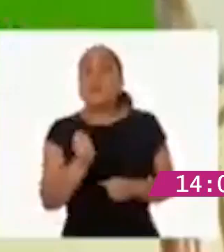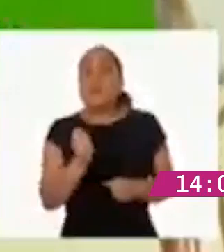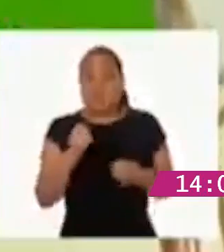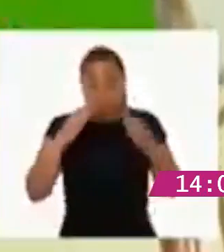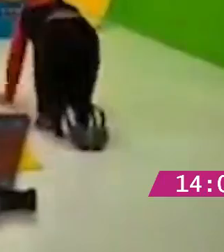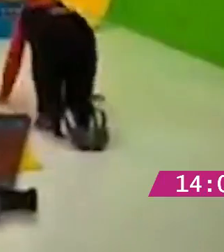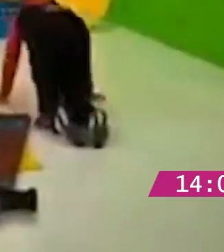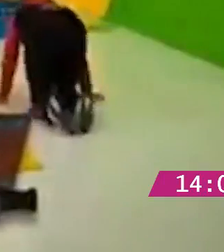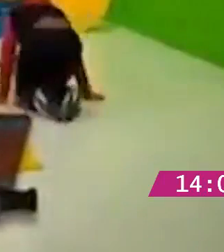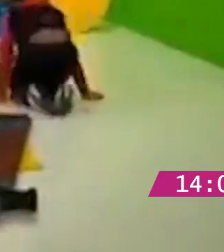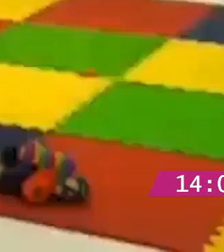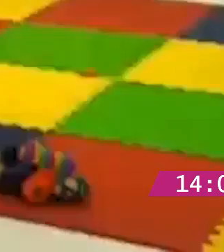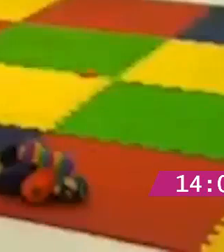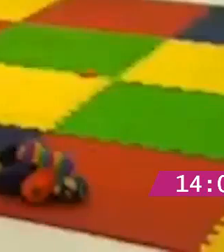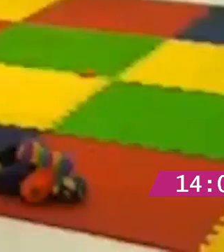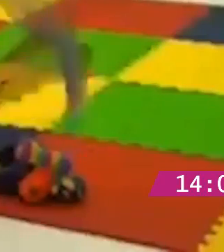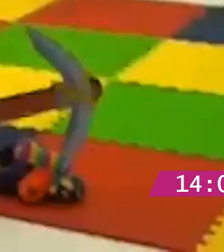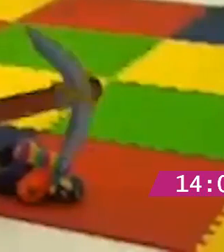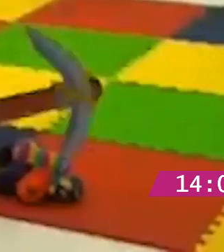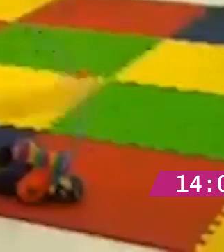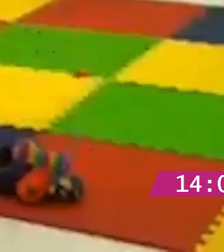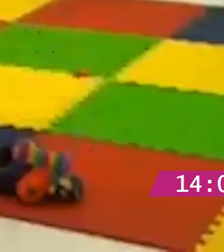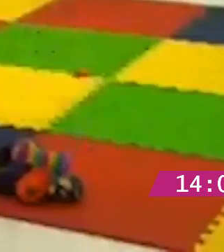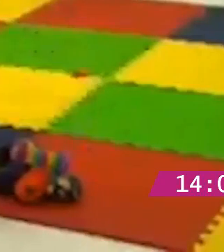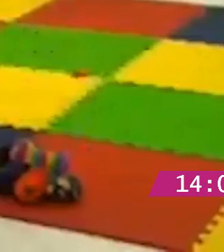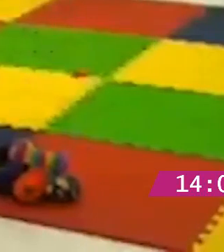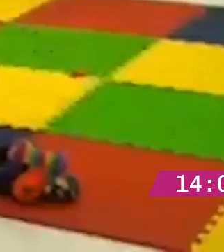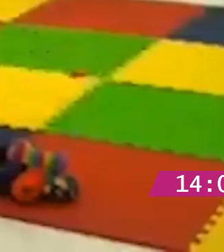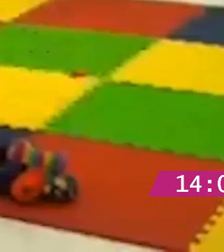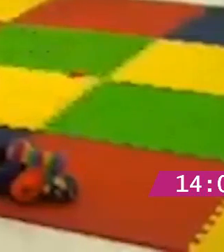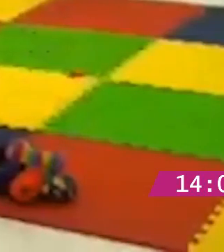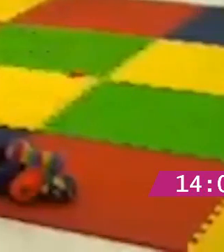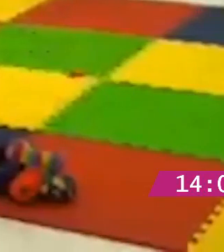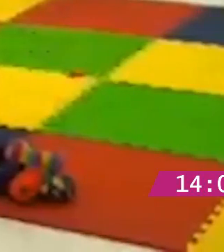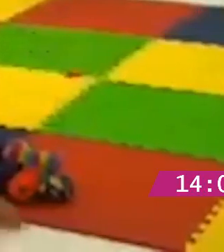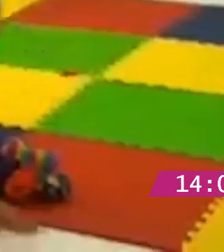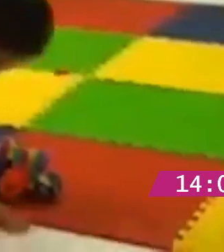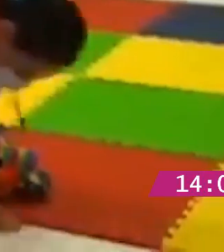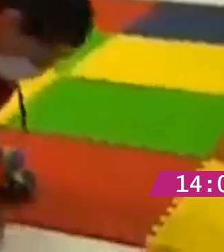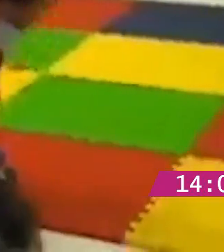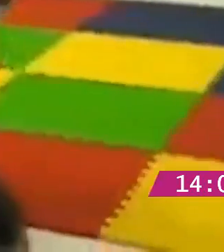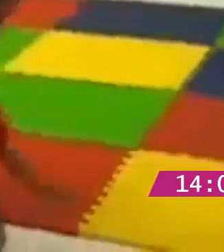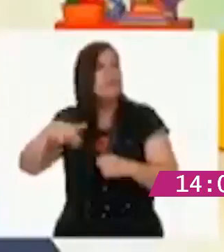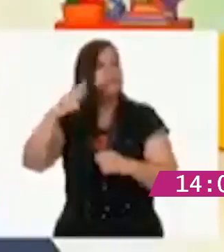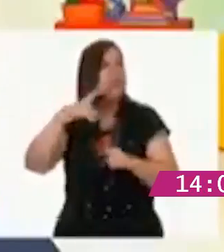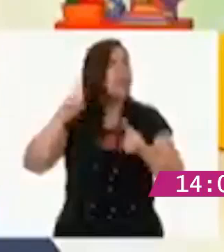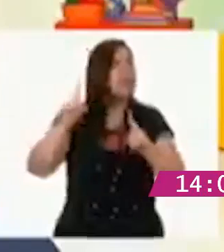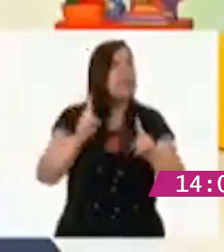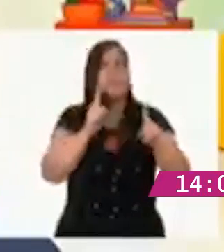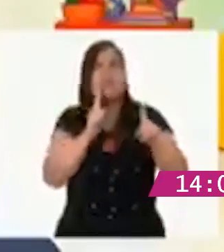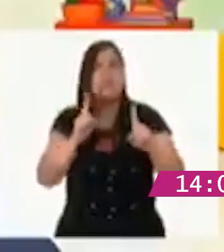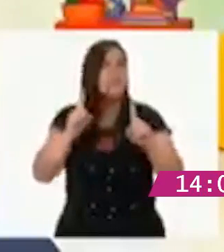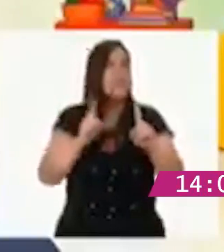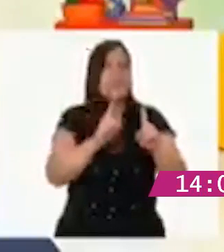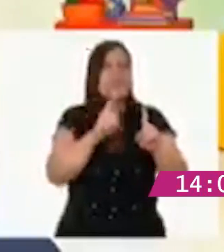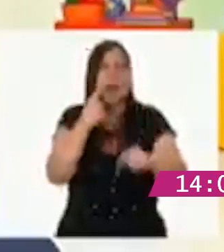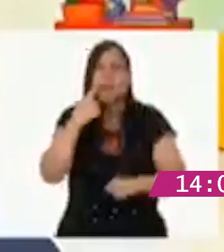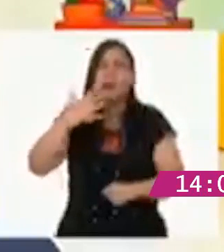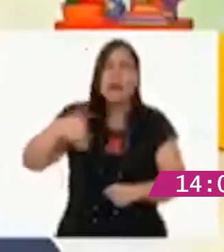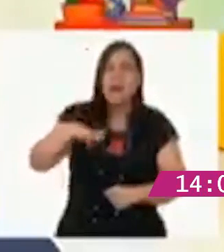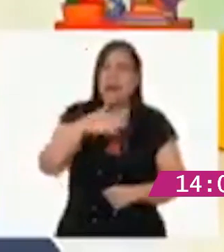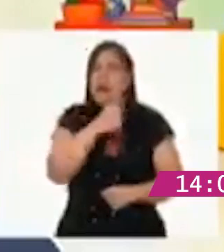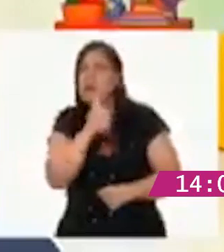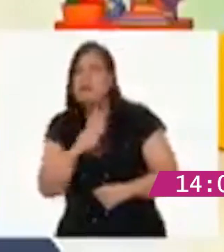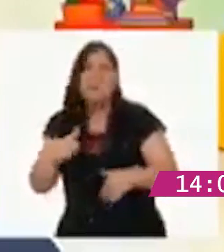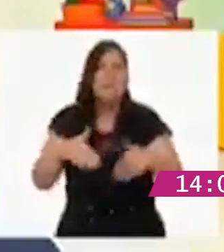con las mismas condiciones. Esto con la implementación de cuadernos con cuadernillos de acompañamiento de los docentes.